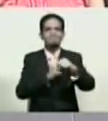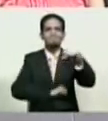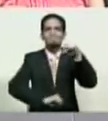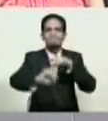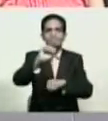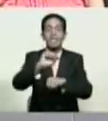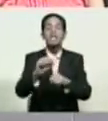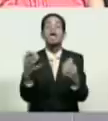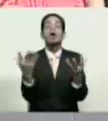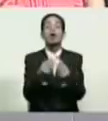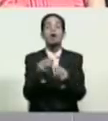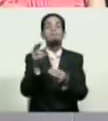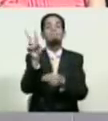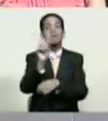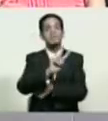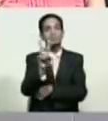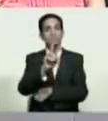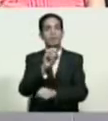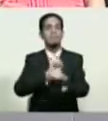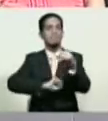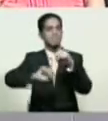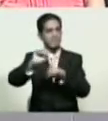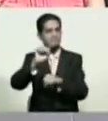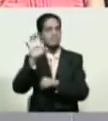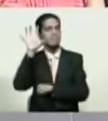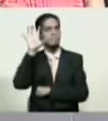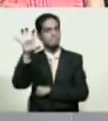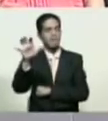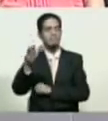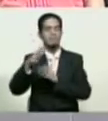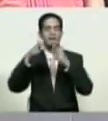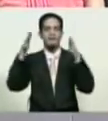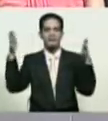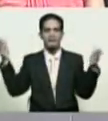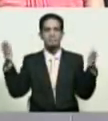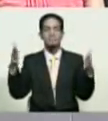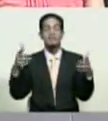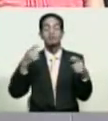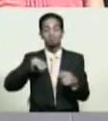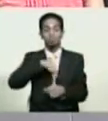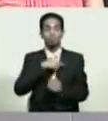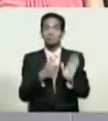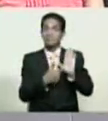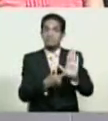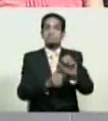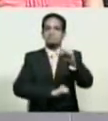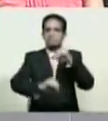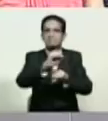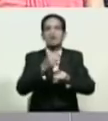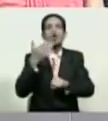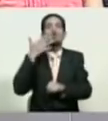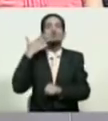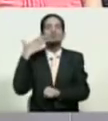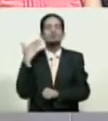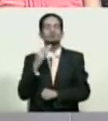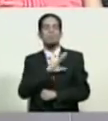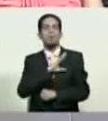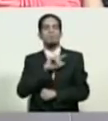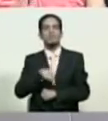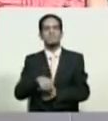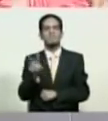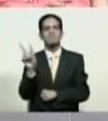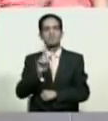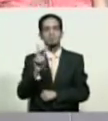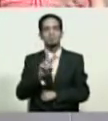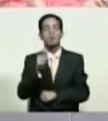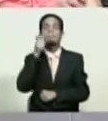y con Venezuela defendimos también a la patria grande, defendimos el orgullo y la dignidad de la patria grande, de un pueblo que no